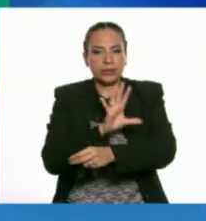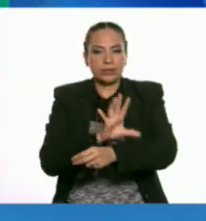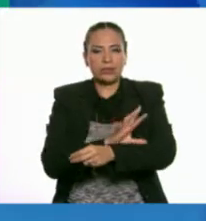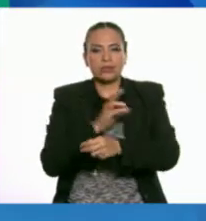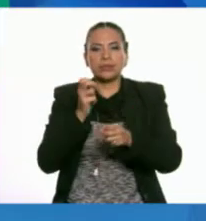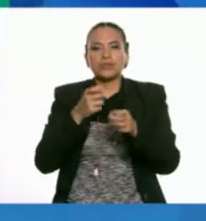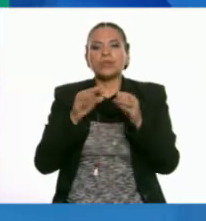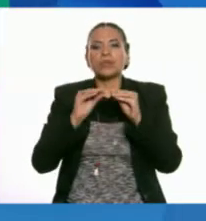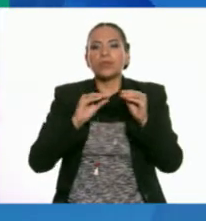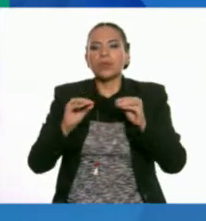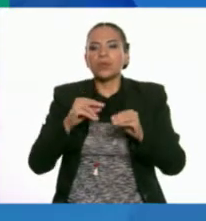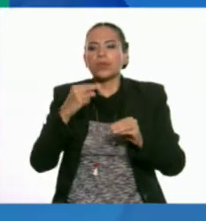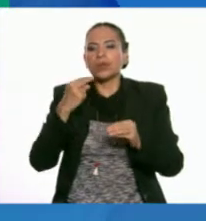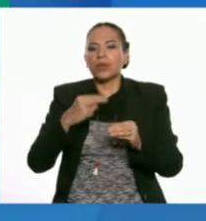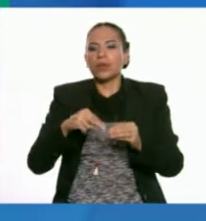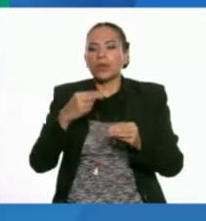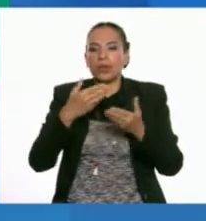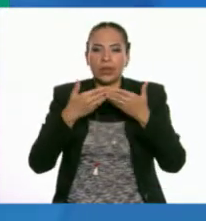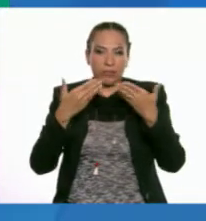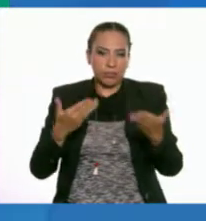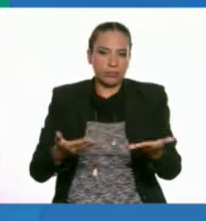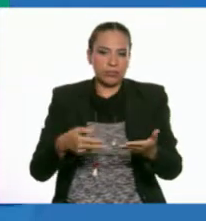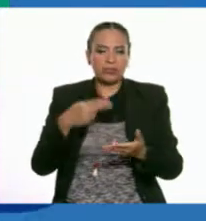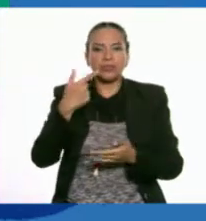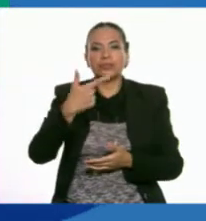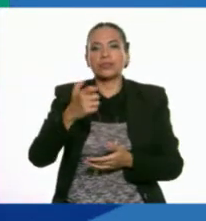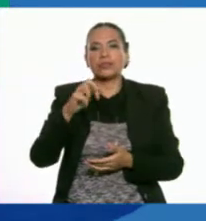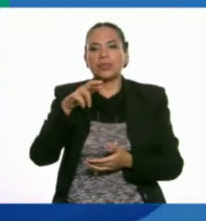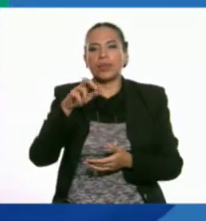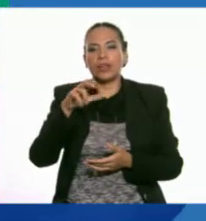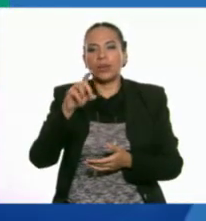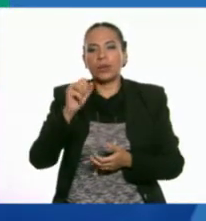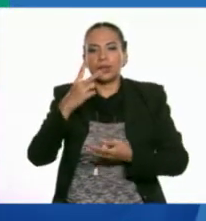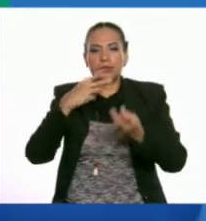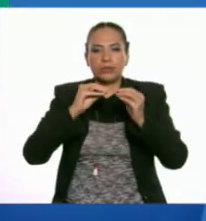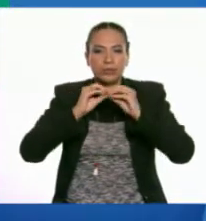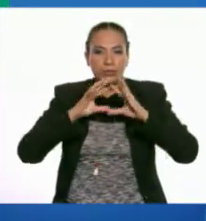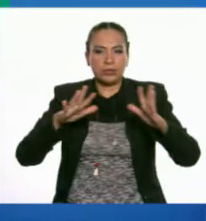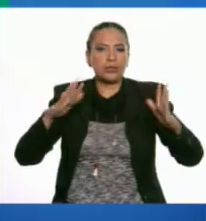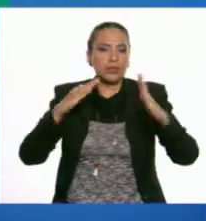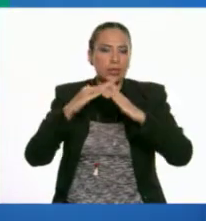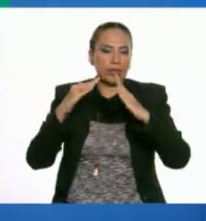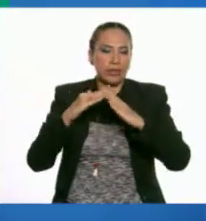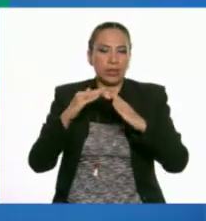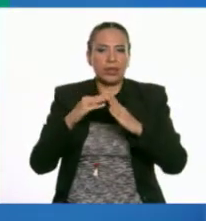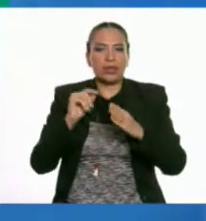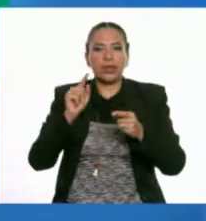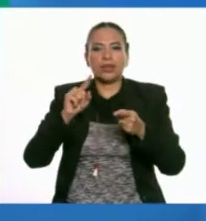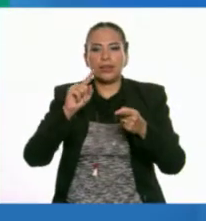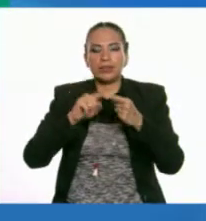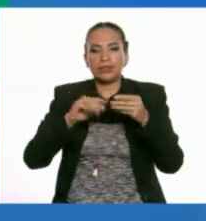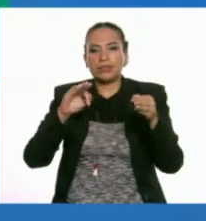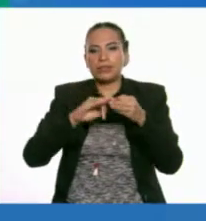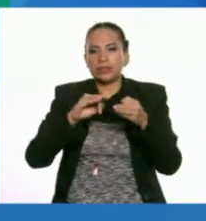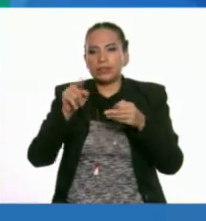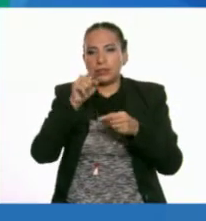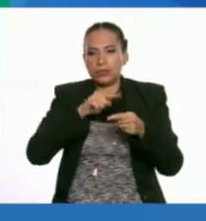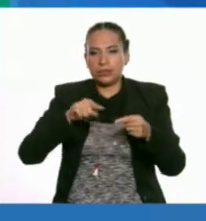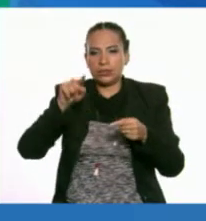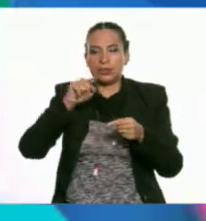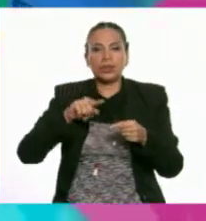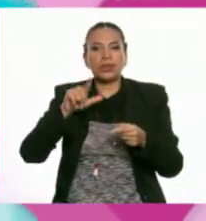a partir del movimiento. Hoy en día, los generadores proveen a la mayoría de las casas con un suministro constante de